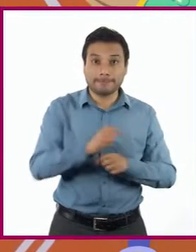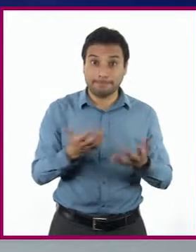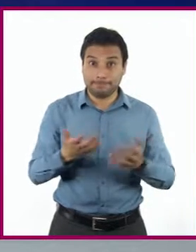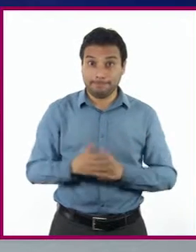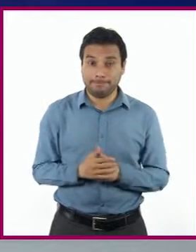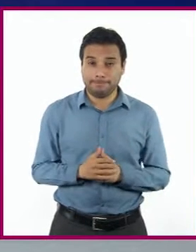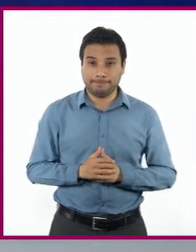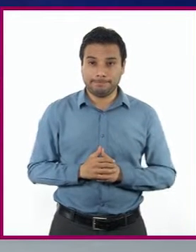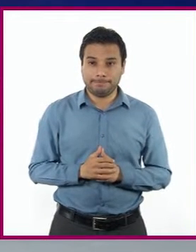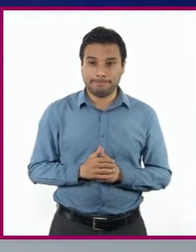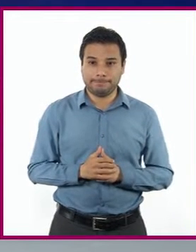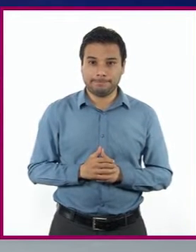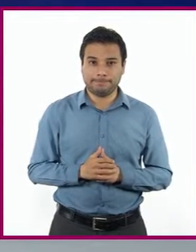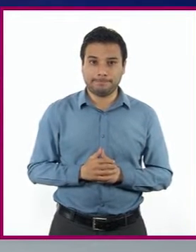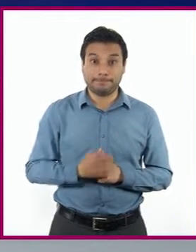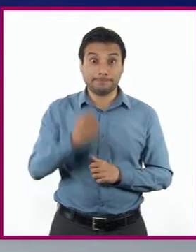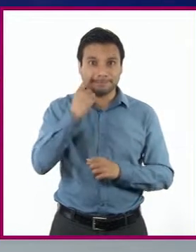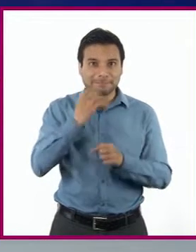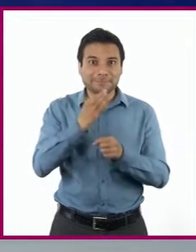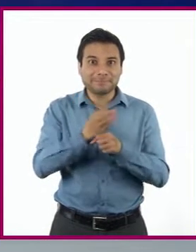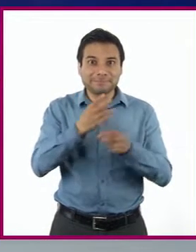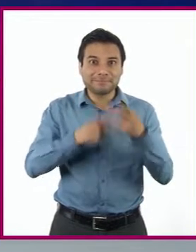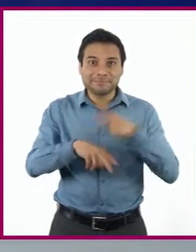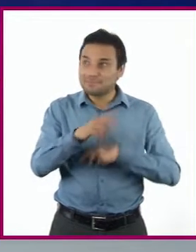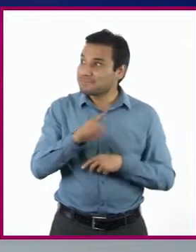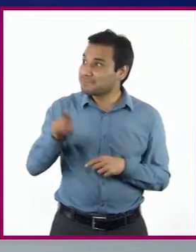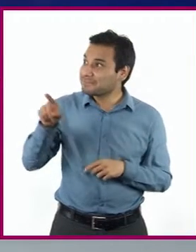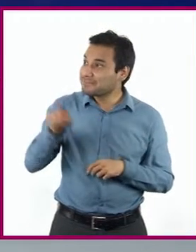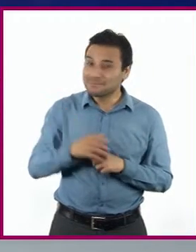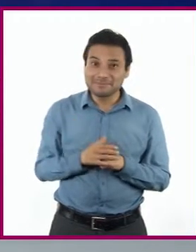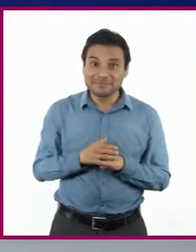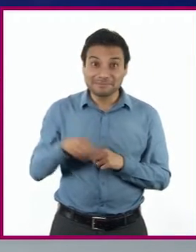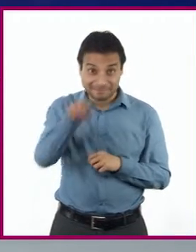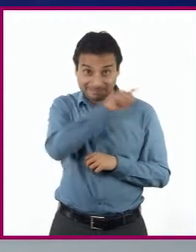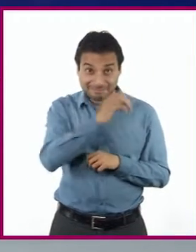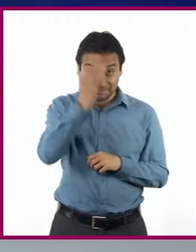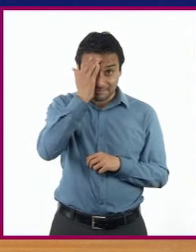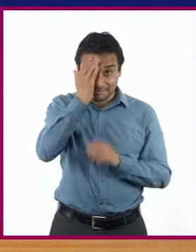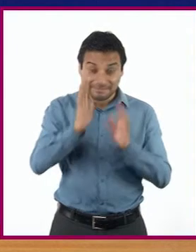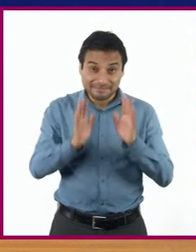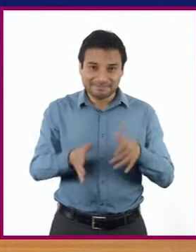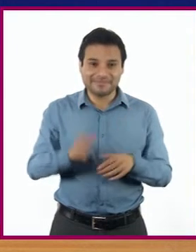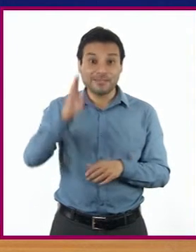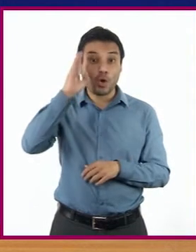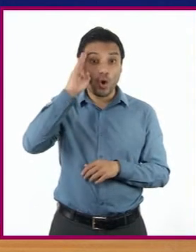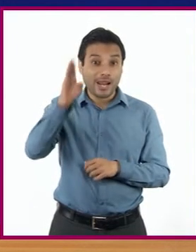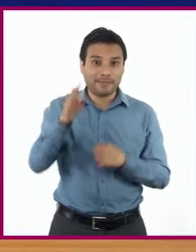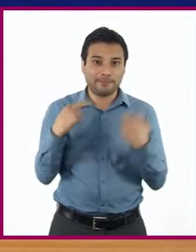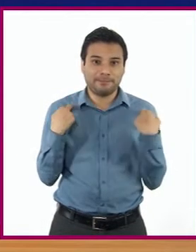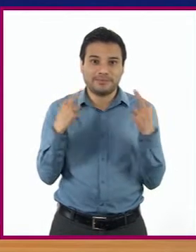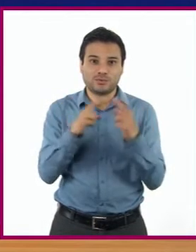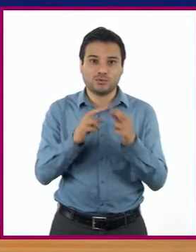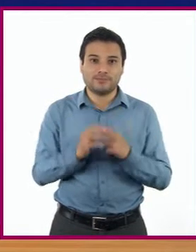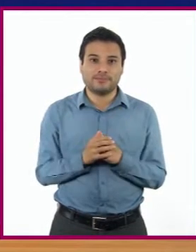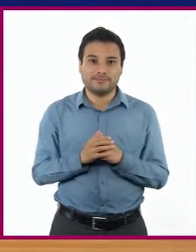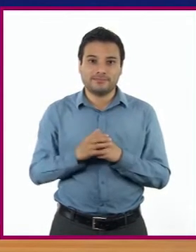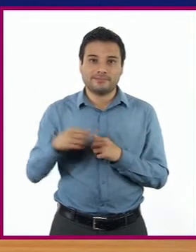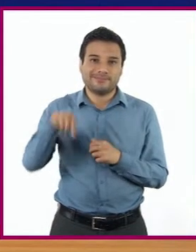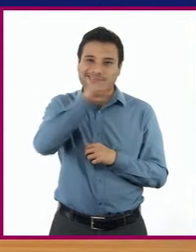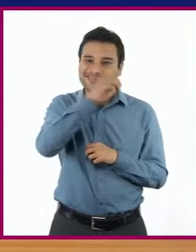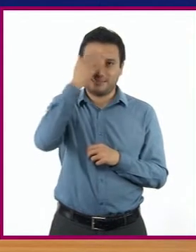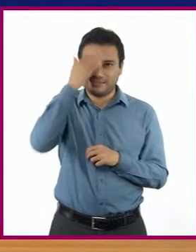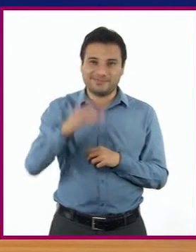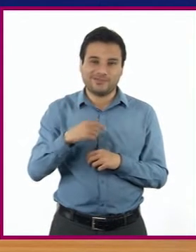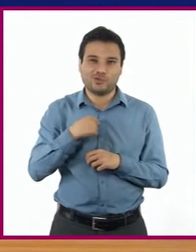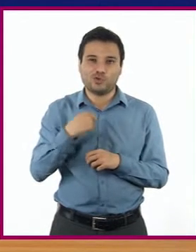Mira, Alberto, ¿quién nos acompaña en esta ocasión? Allá en casa, ¿ya la conocen? Hola, Hola, profesores. Como ustedes saben, mi nombre